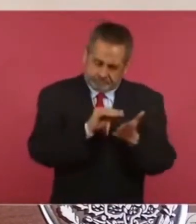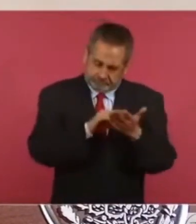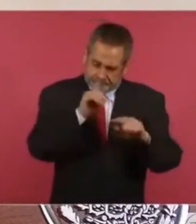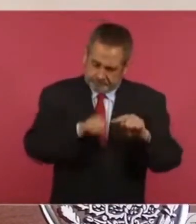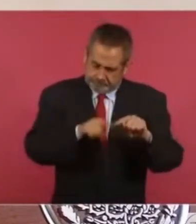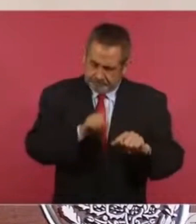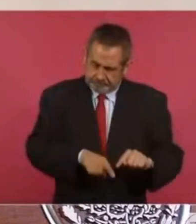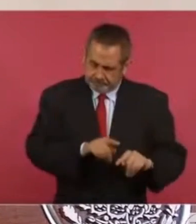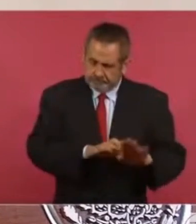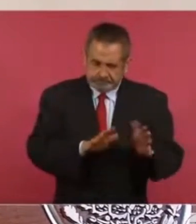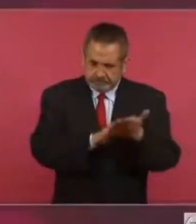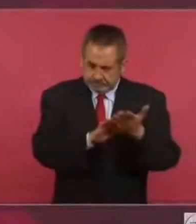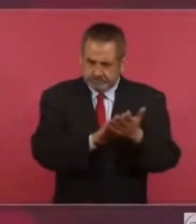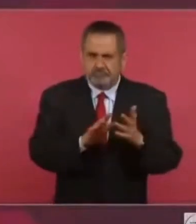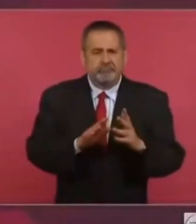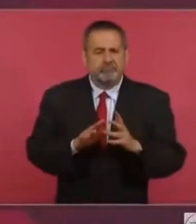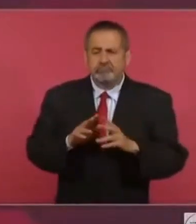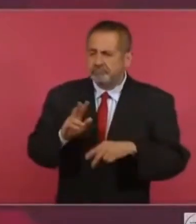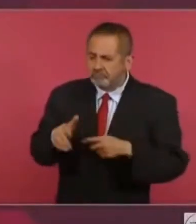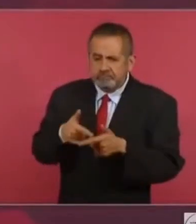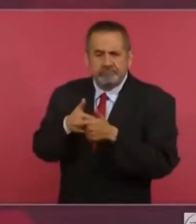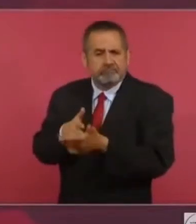a seguir apoyando a los trabajadores.